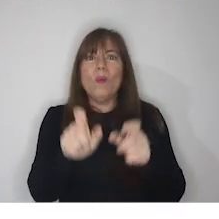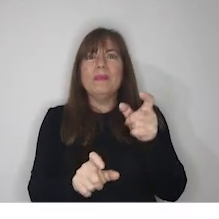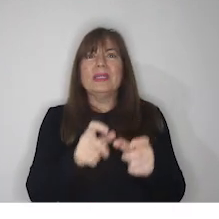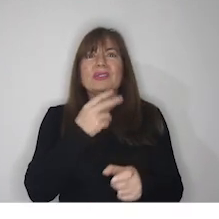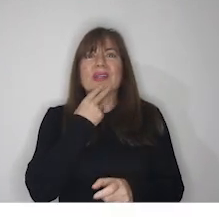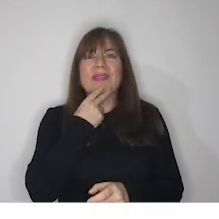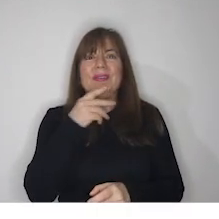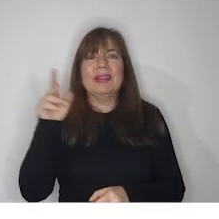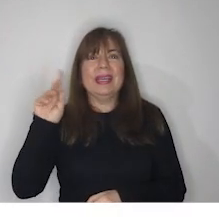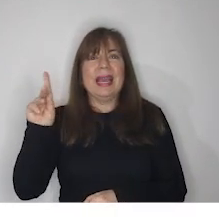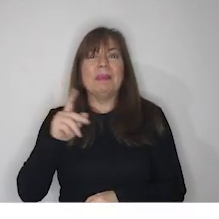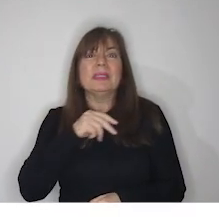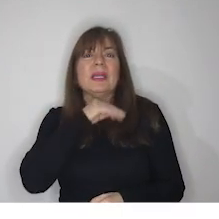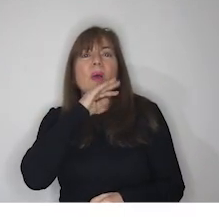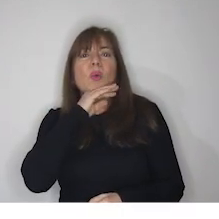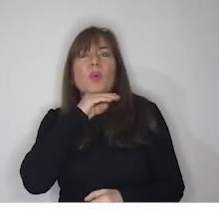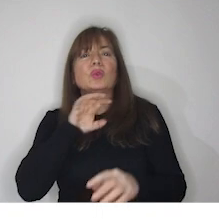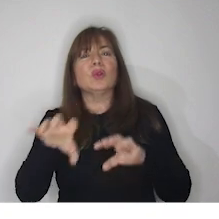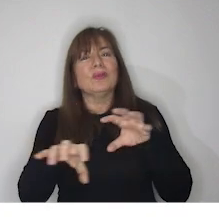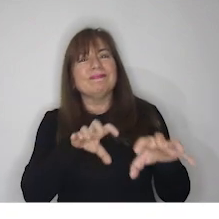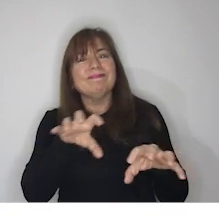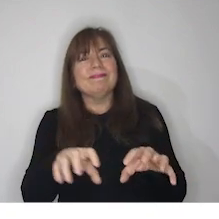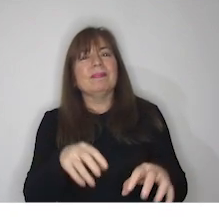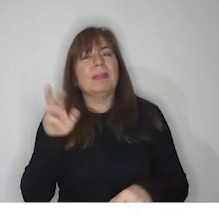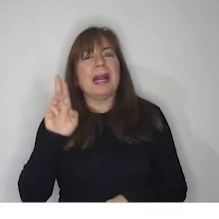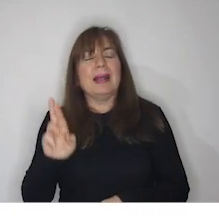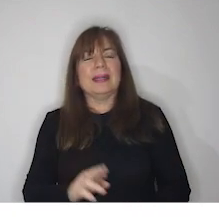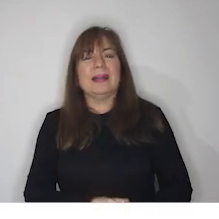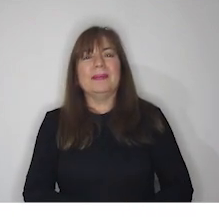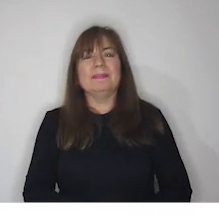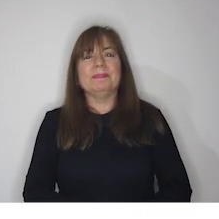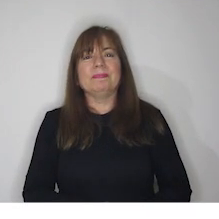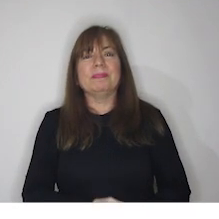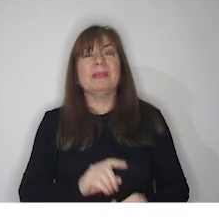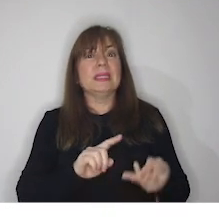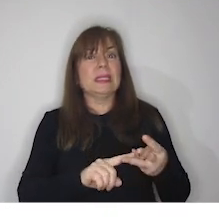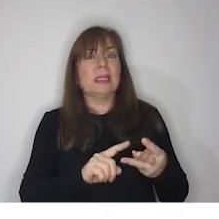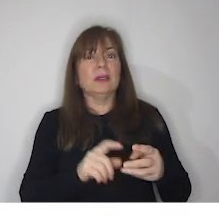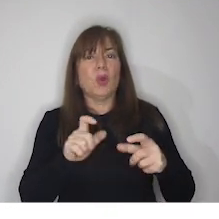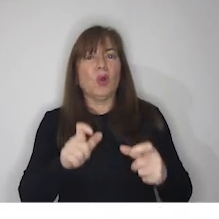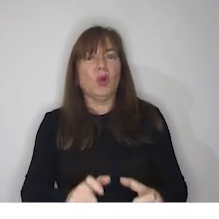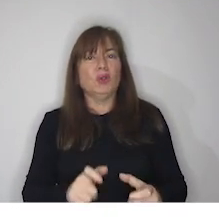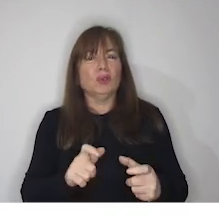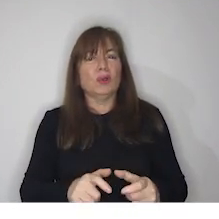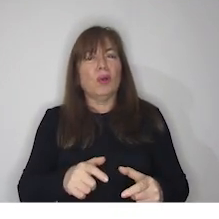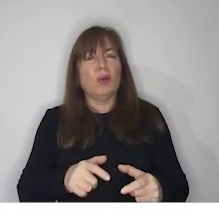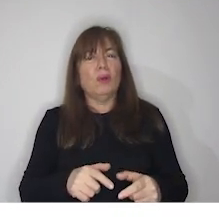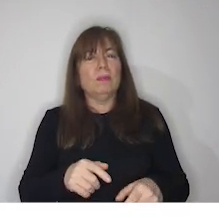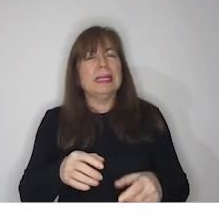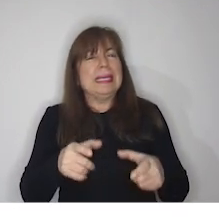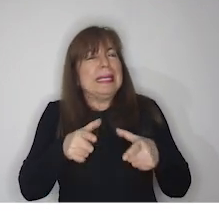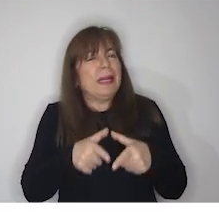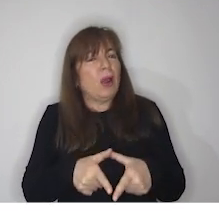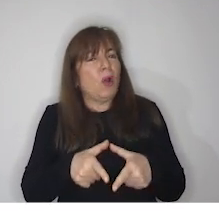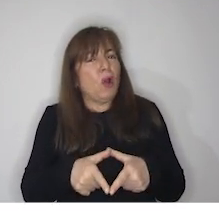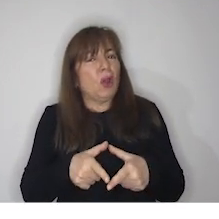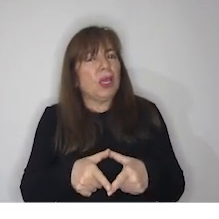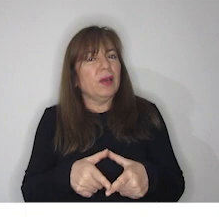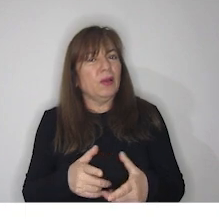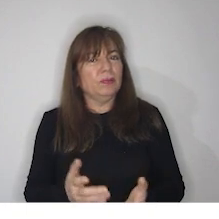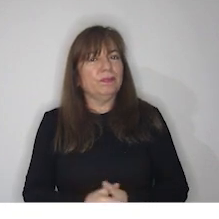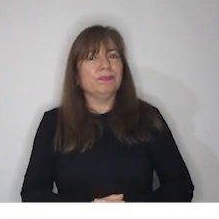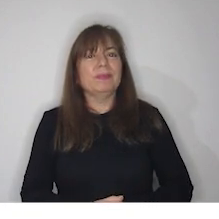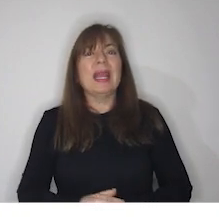alternativas para personas que viven con discapacidad y uso de insumos para la menstruación. 3. Control ginecológico. ¿De